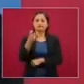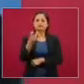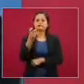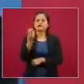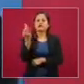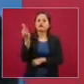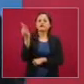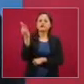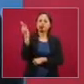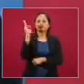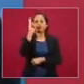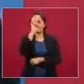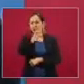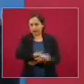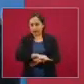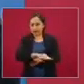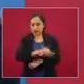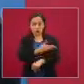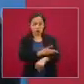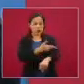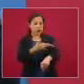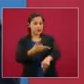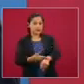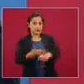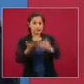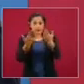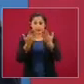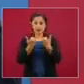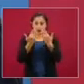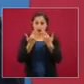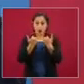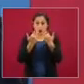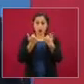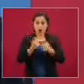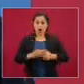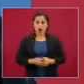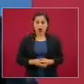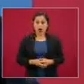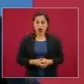ni siquiera en eso hay honestidad intelectual,